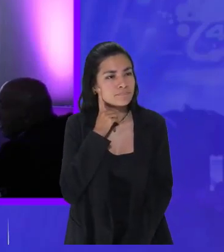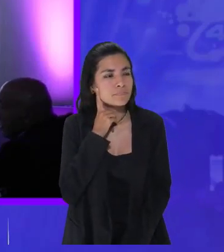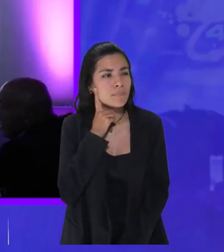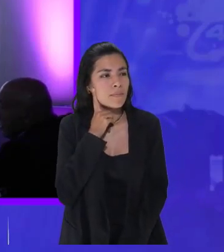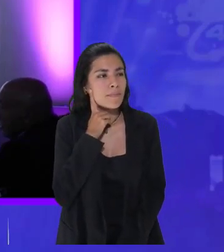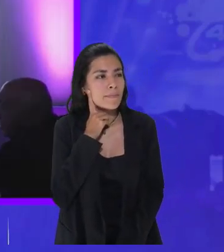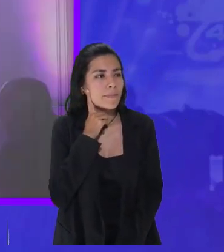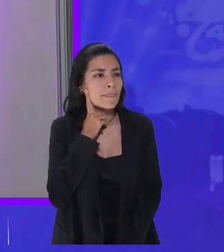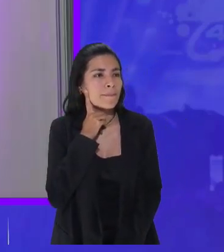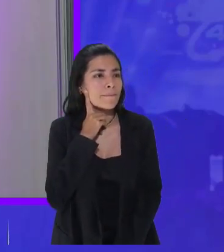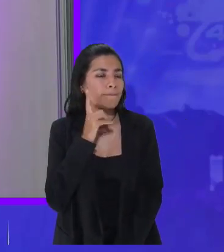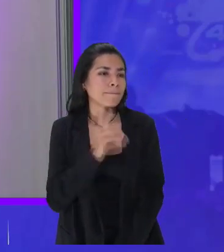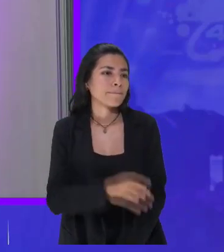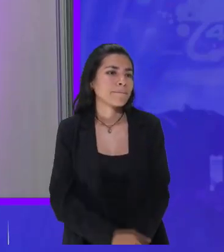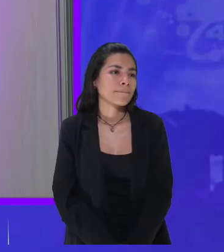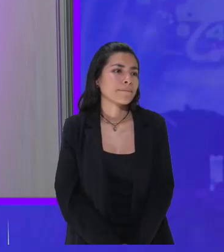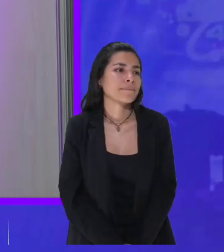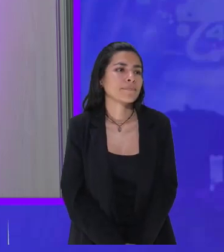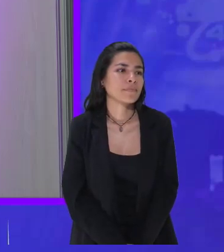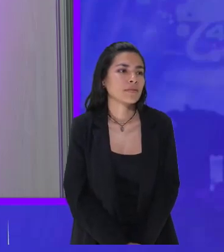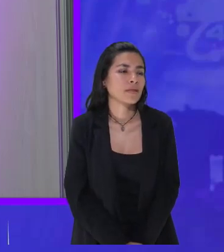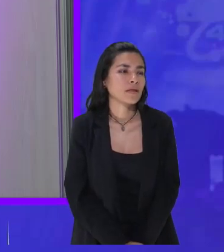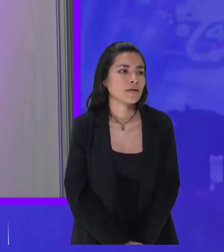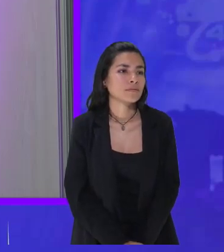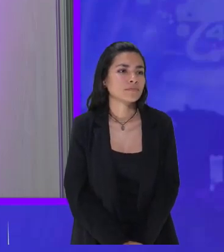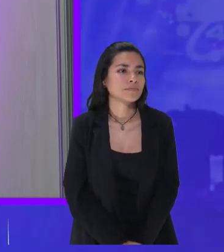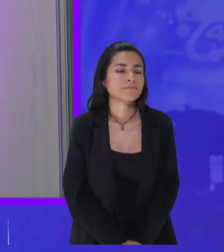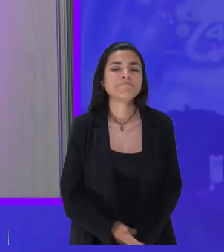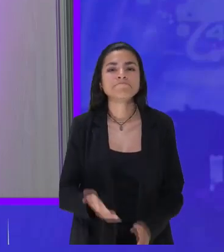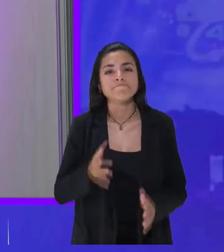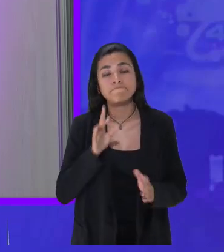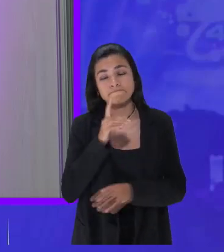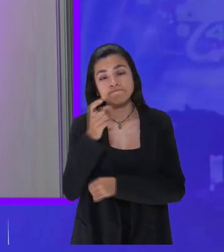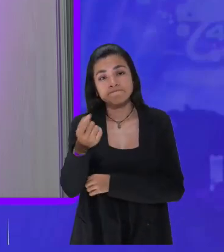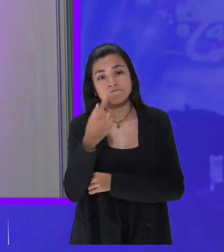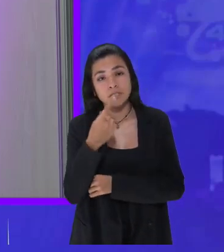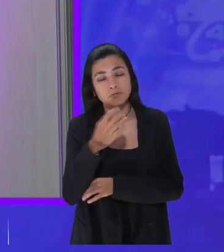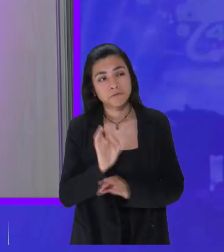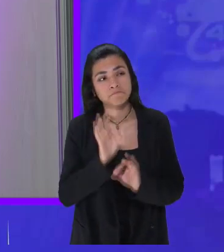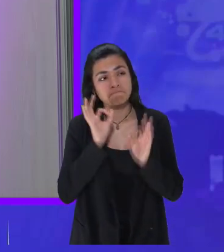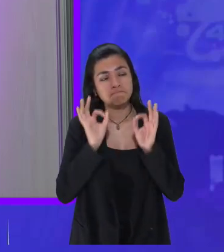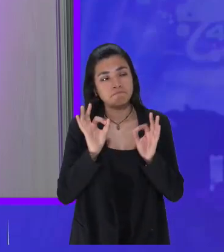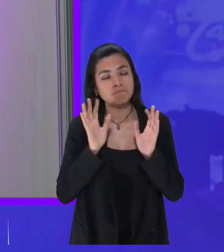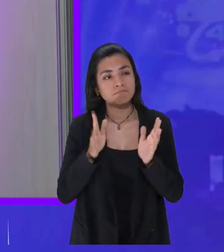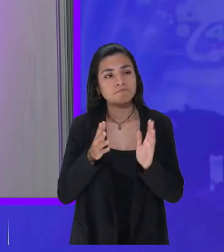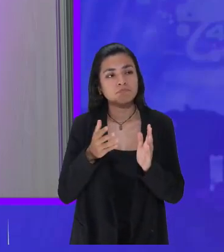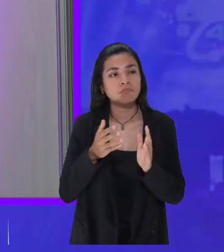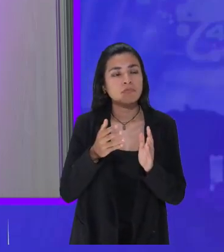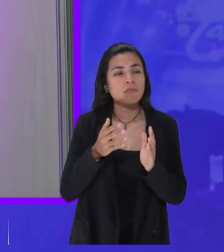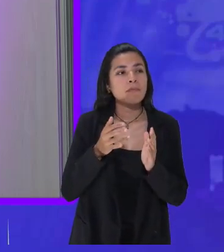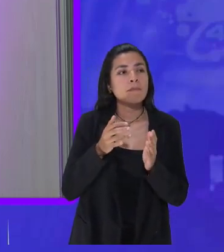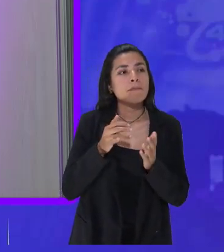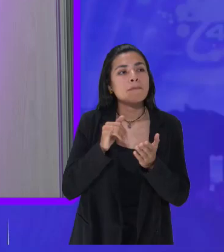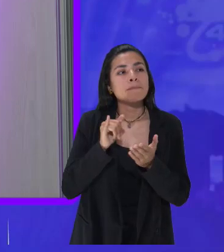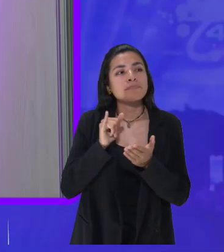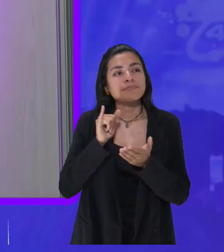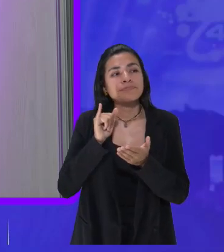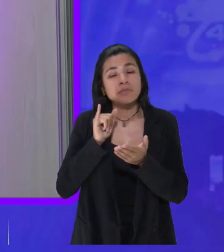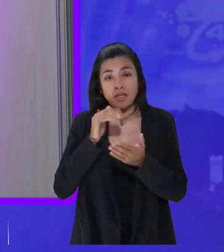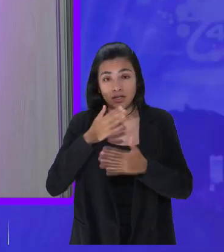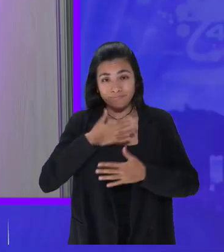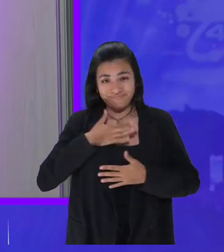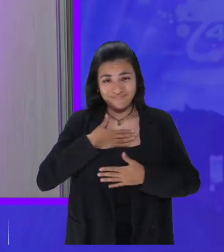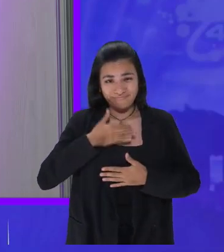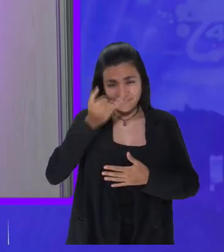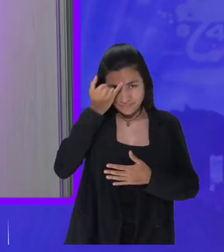cirugía. Es una muy buena pregunta. De hecho, es un cuello de botella grande, ¿sabes? Cuando yo fundé